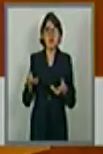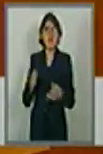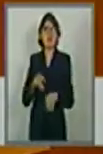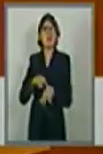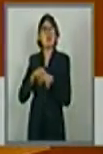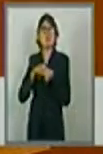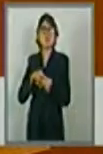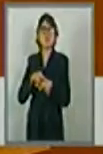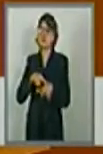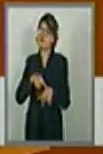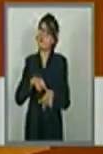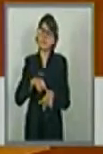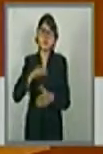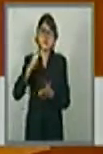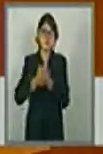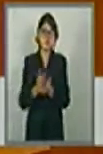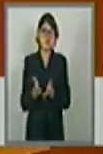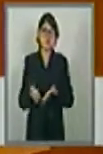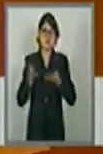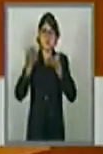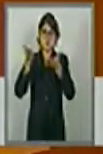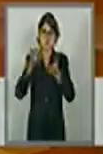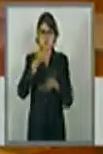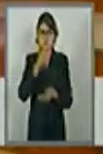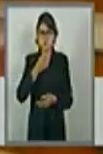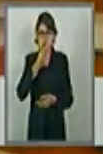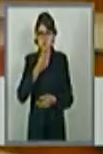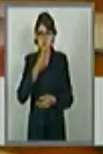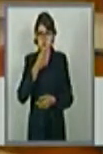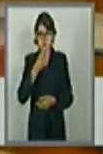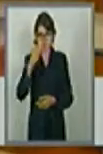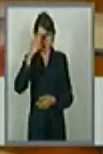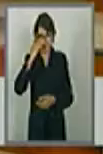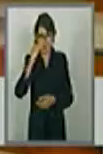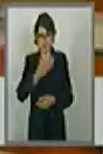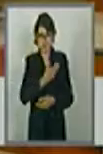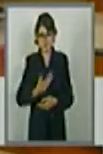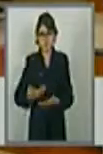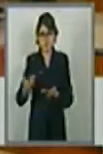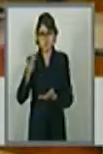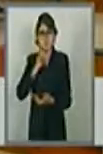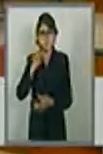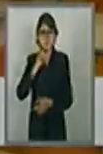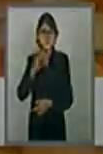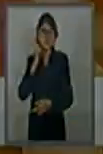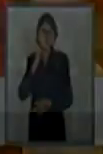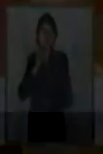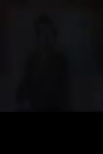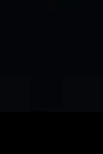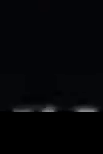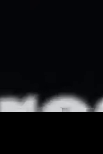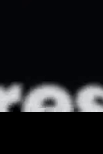hagan al amparo de la impunidad. Es cuanto, senador presidente. Gracias, diputada.